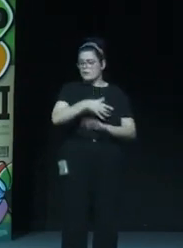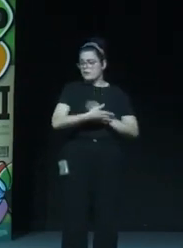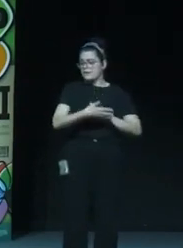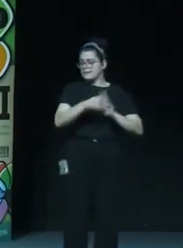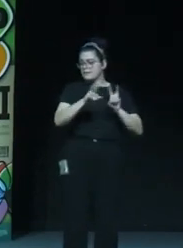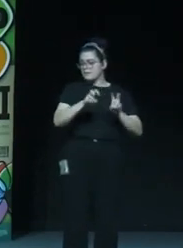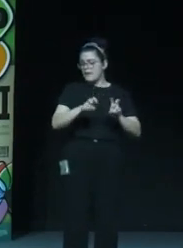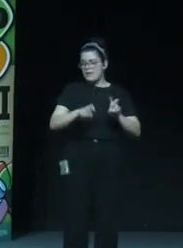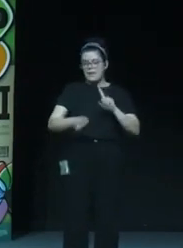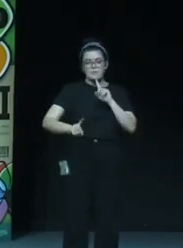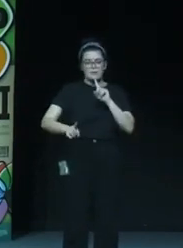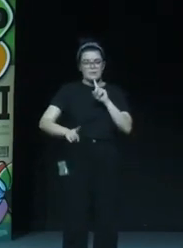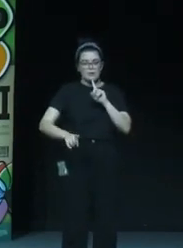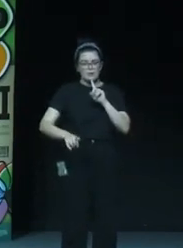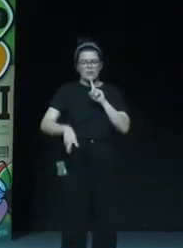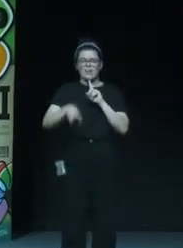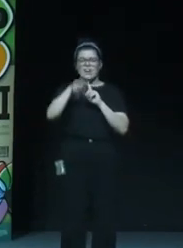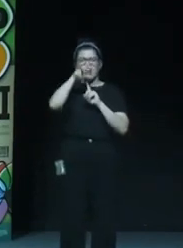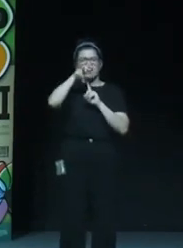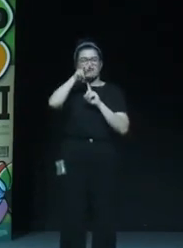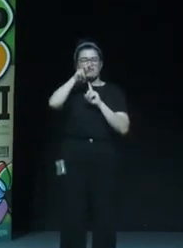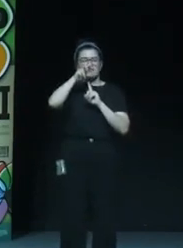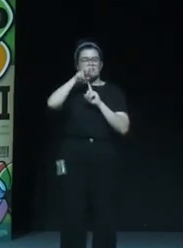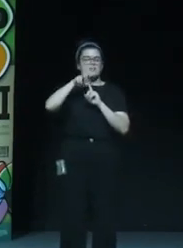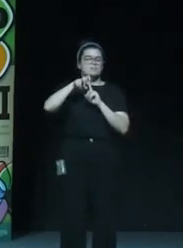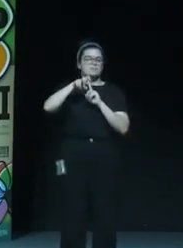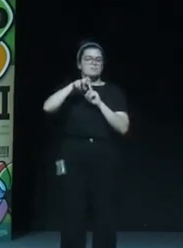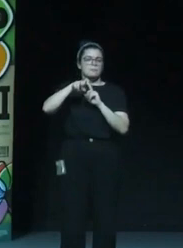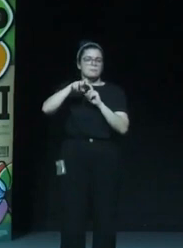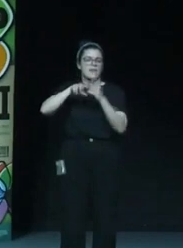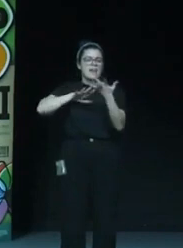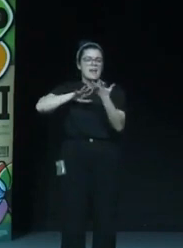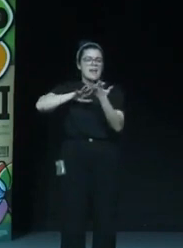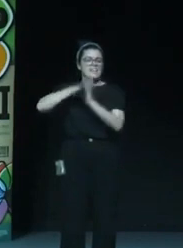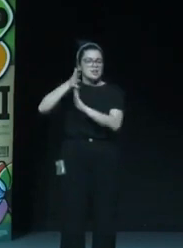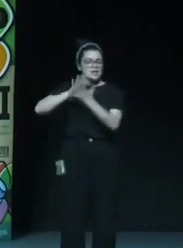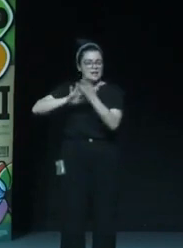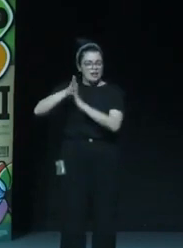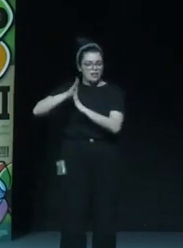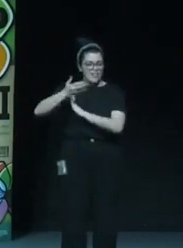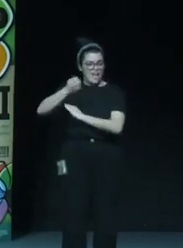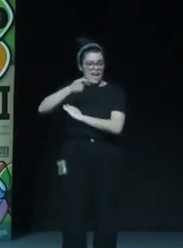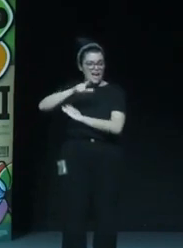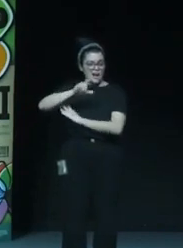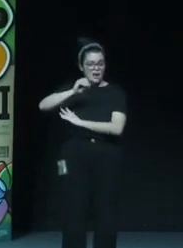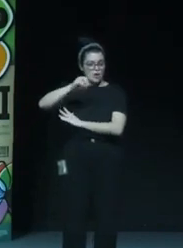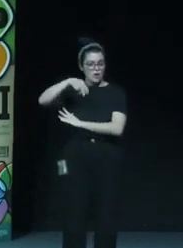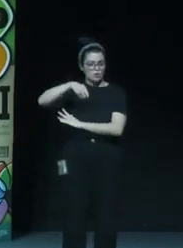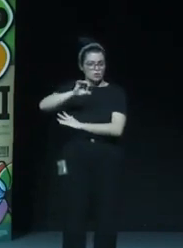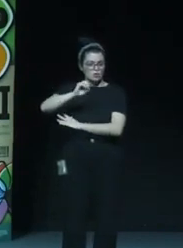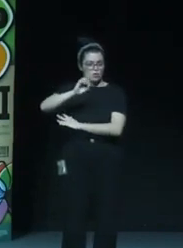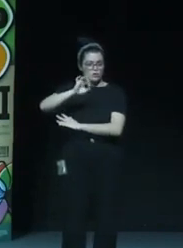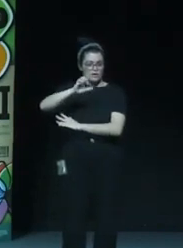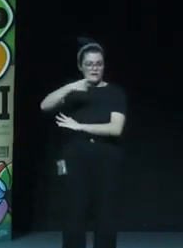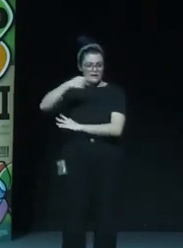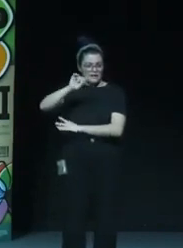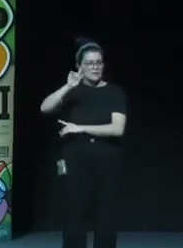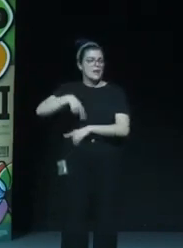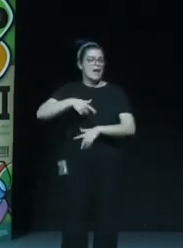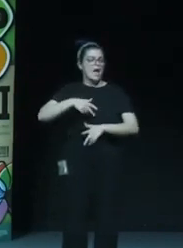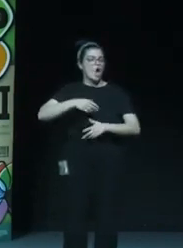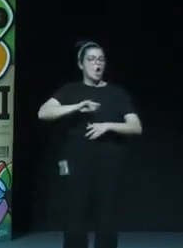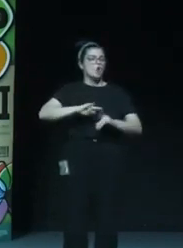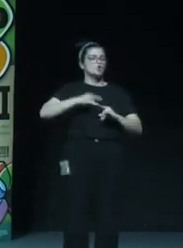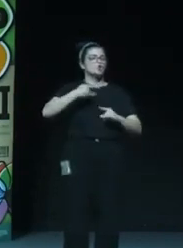los olores de la incineradora, que está en Alonsotegui, o no sé exactamente dónde está, la Supersur, que solo pasan por ahí los camiones y